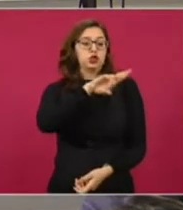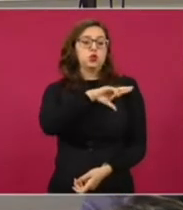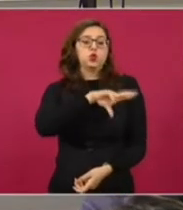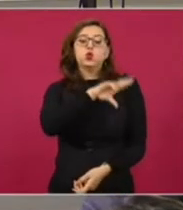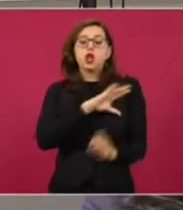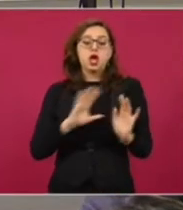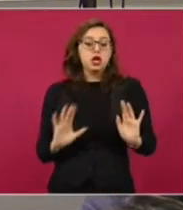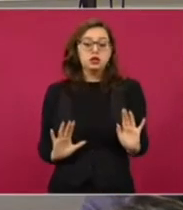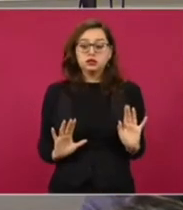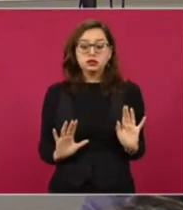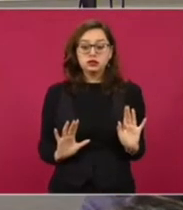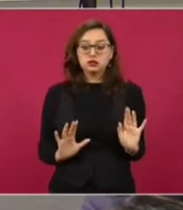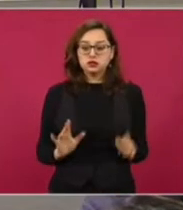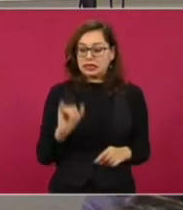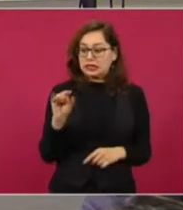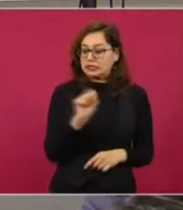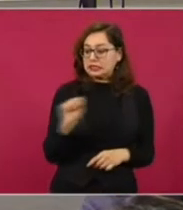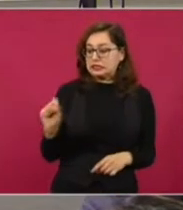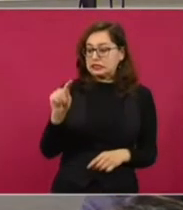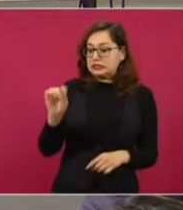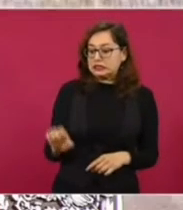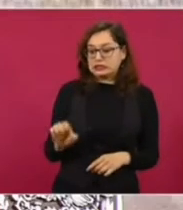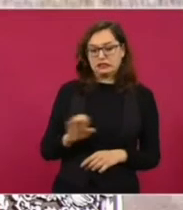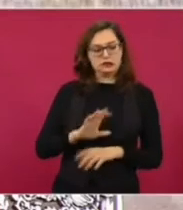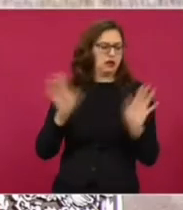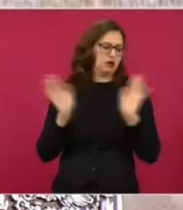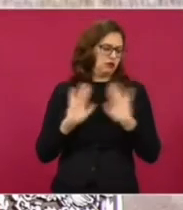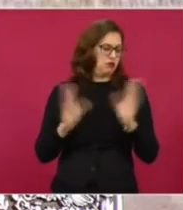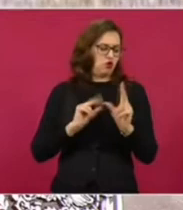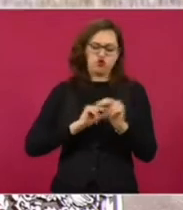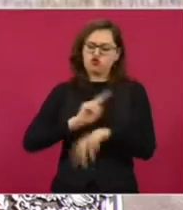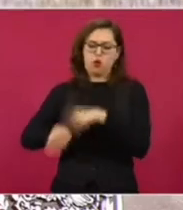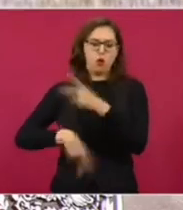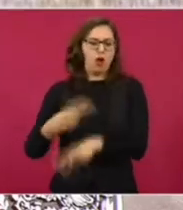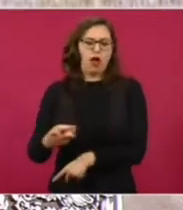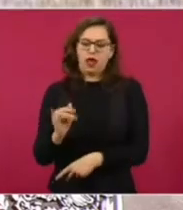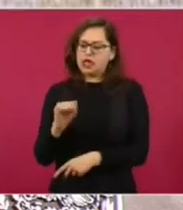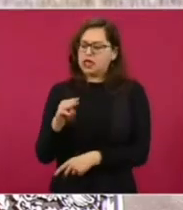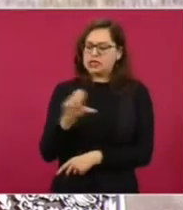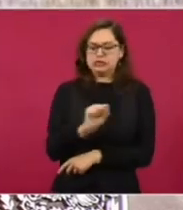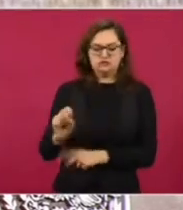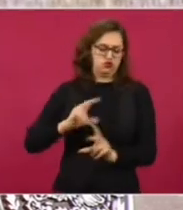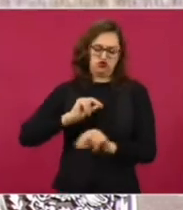no van al Issste, no van al Seguro,